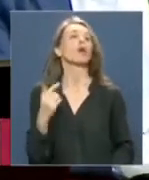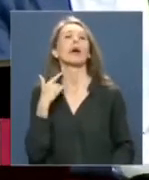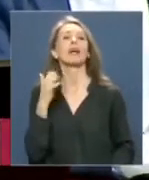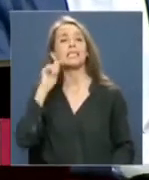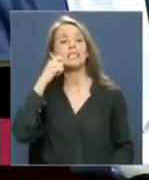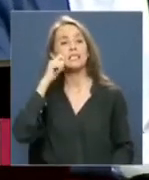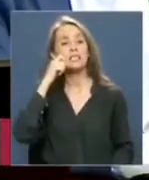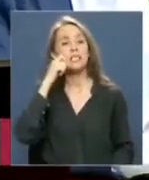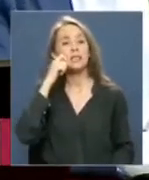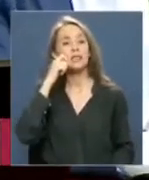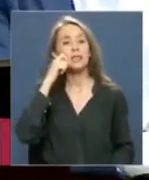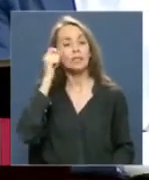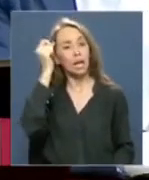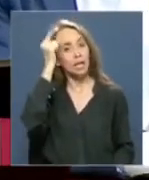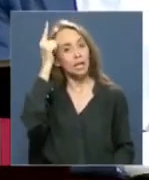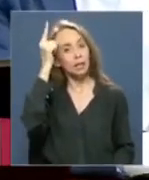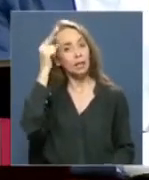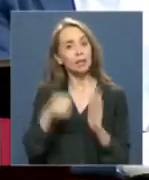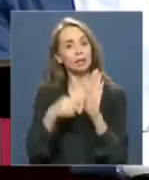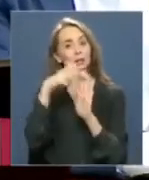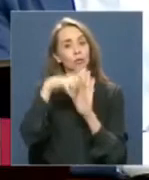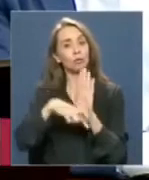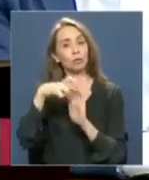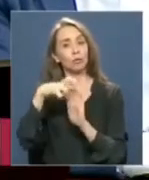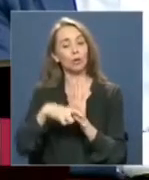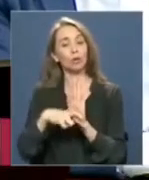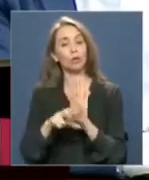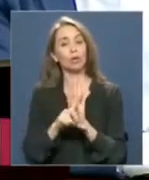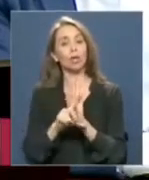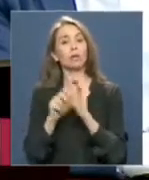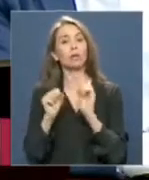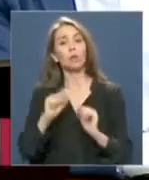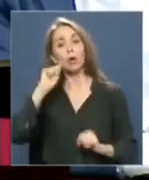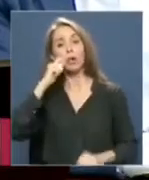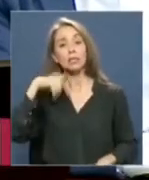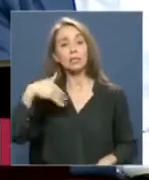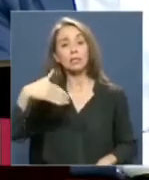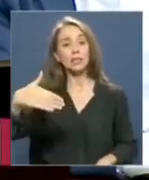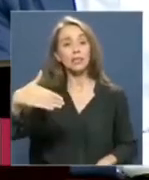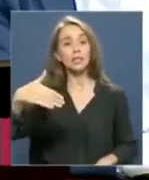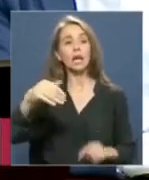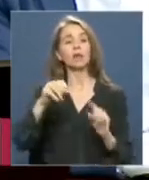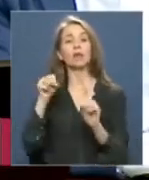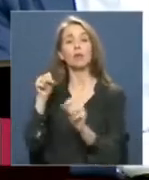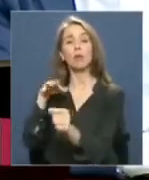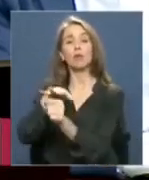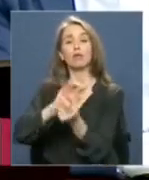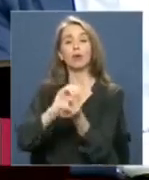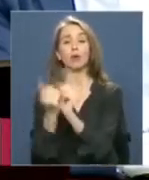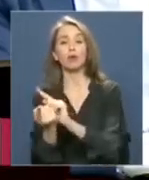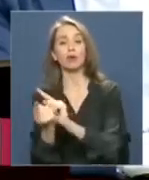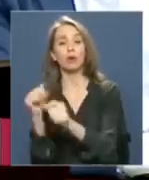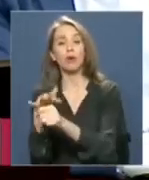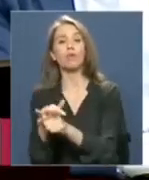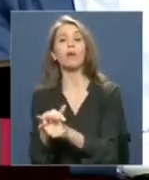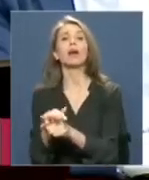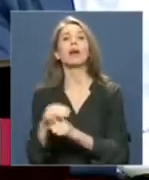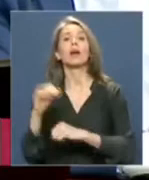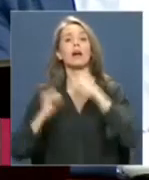entender también lo que estos proyectos pueden acarrear como efectos colaterales, principalmente en las